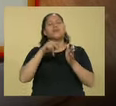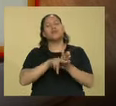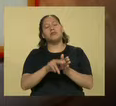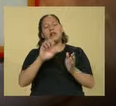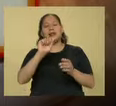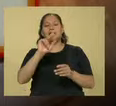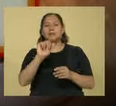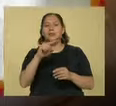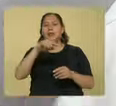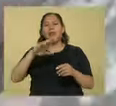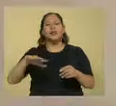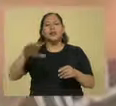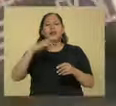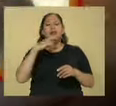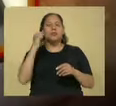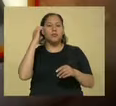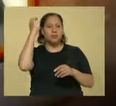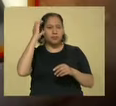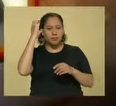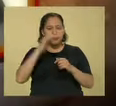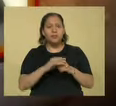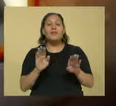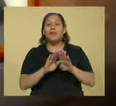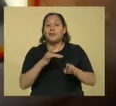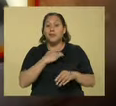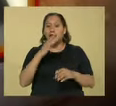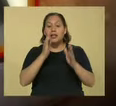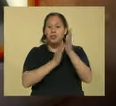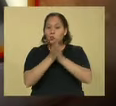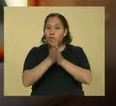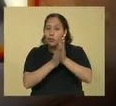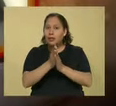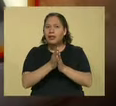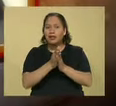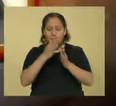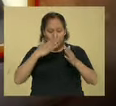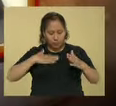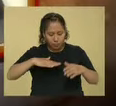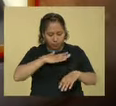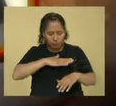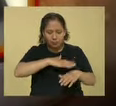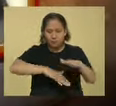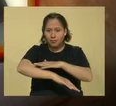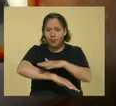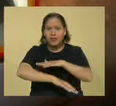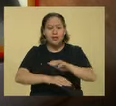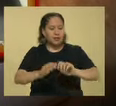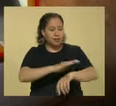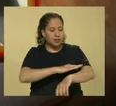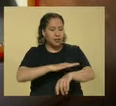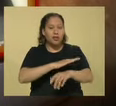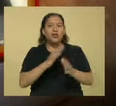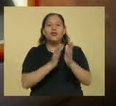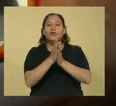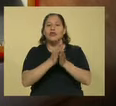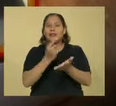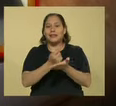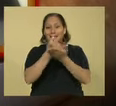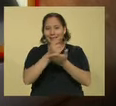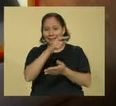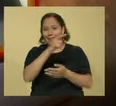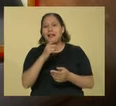aquí en la Roma Condesa. Pues, ¿qué les pareció? Ya ven que el chocolate, la envoltura de chocolate, la chocolaterapia,